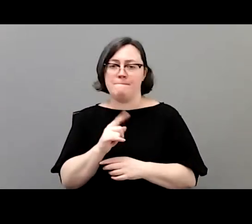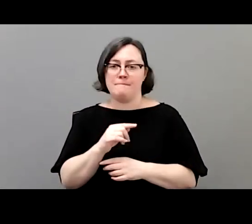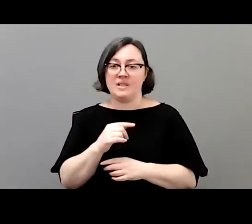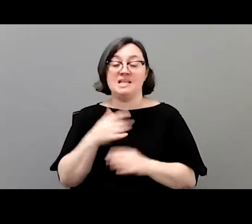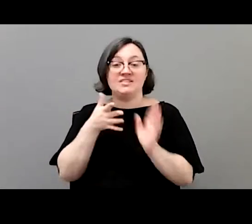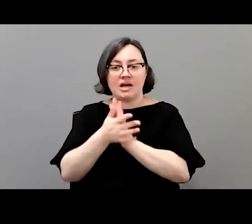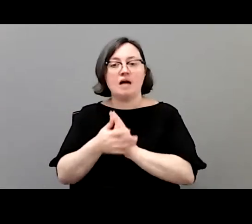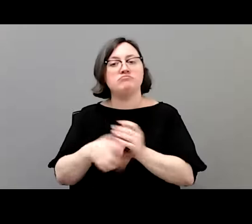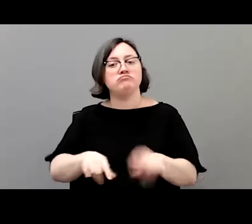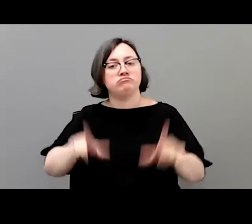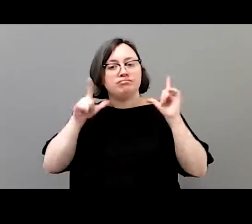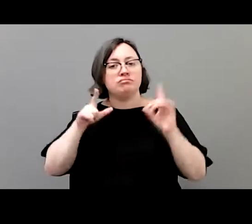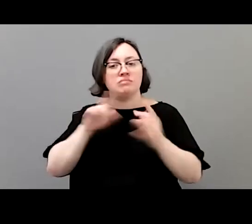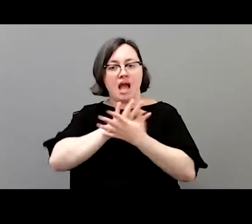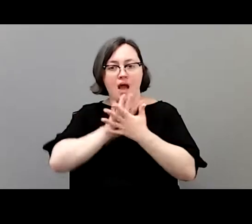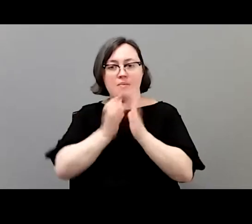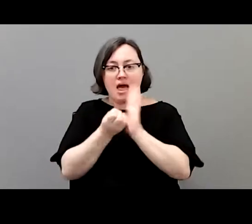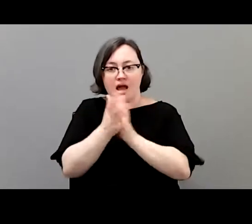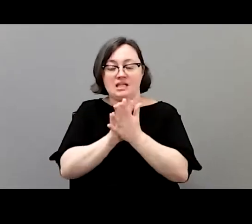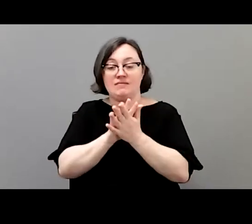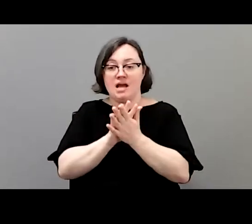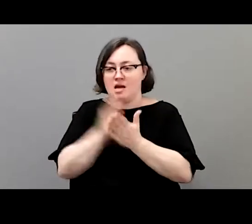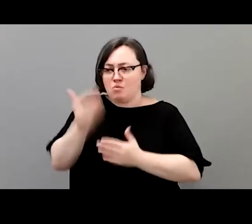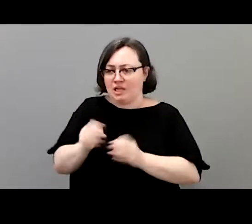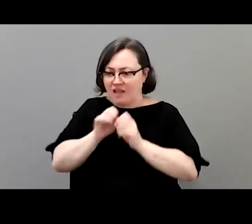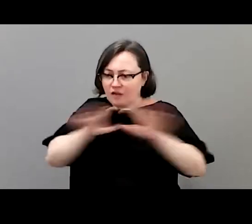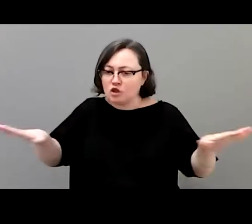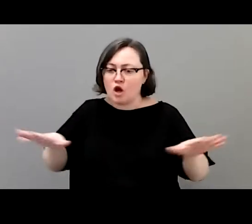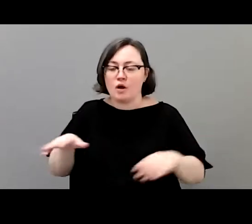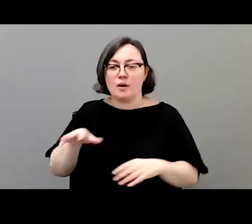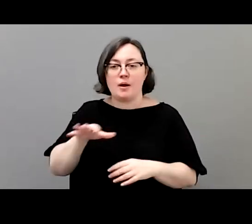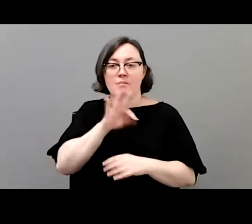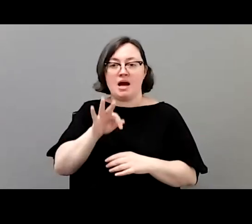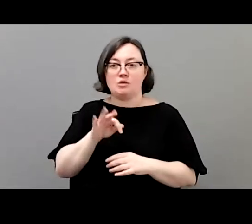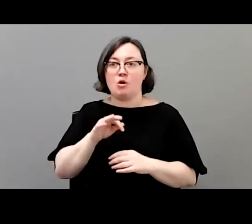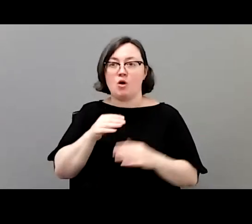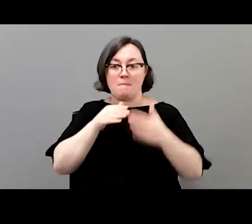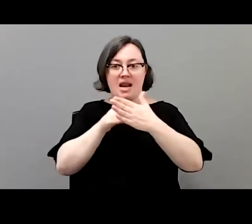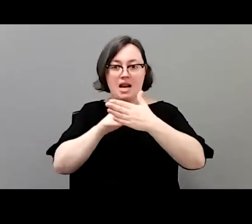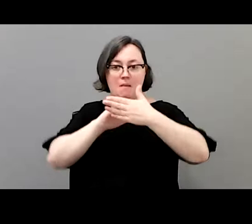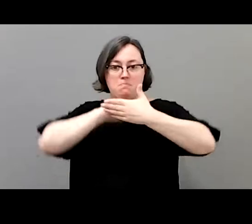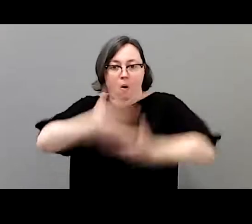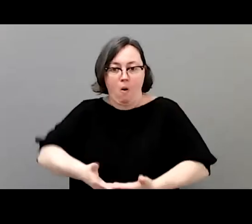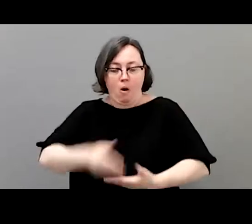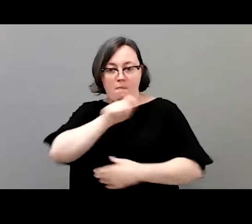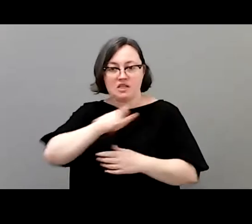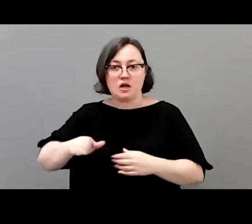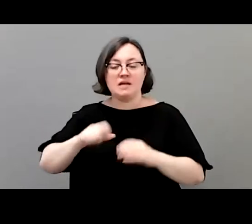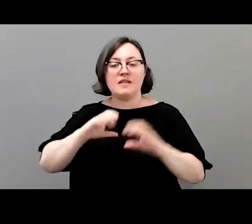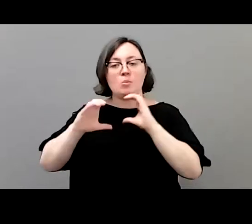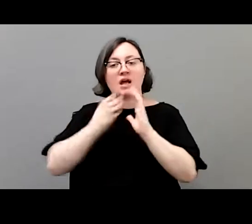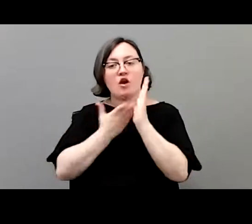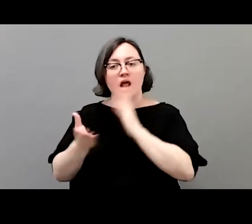que es importante simplemente por un tema de difusión y de abrirles estas barreras a las personas con comunicación